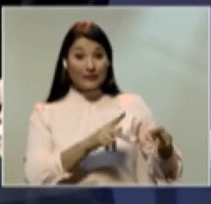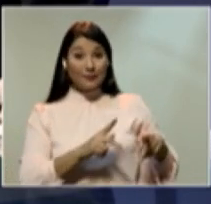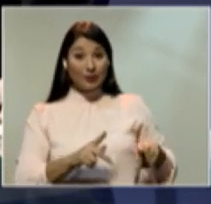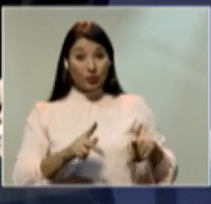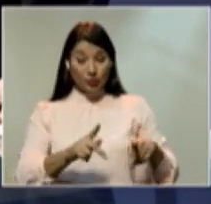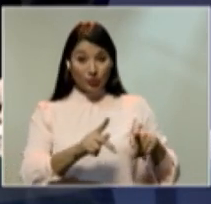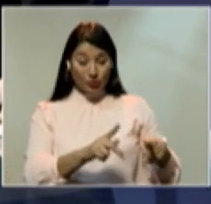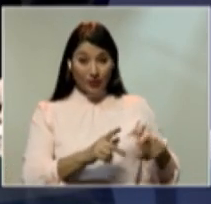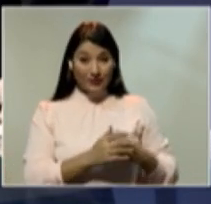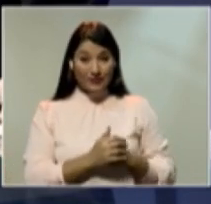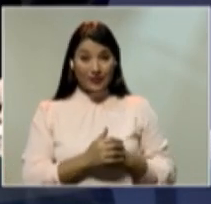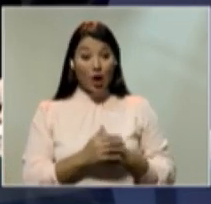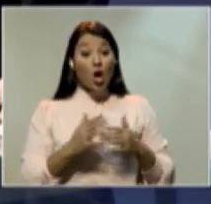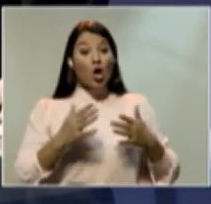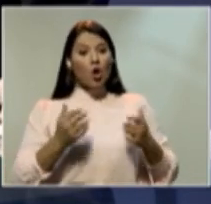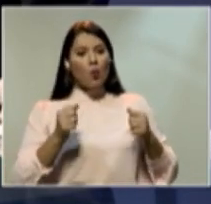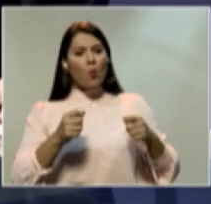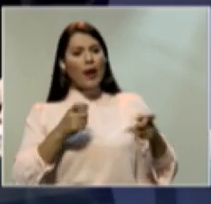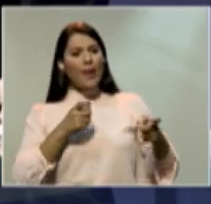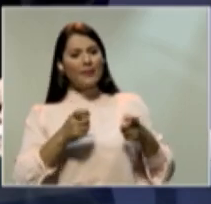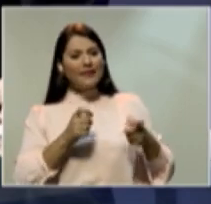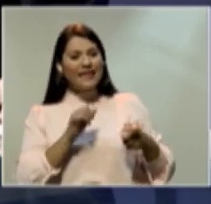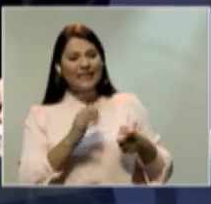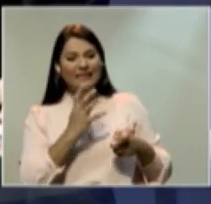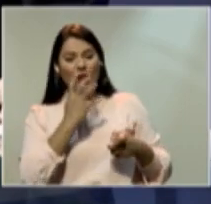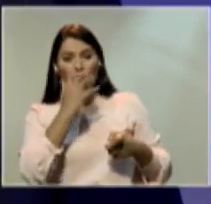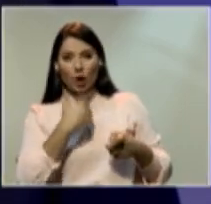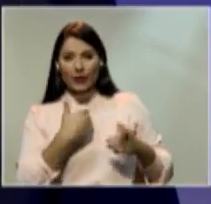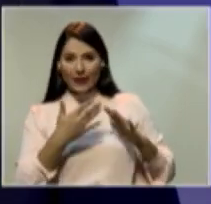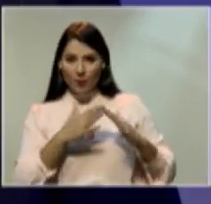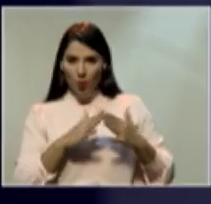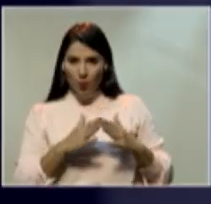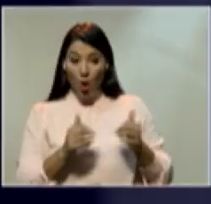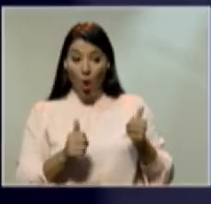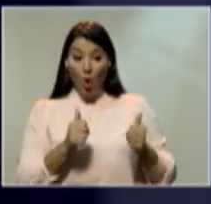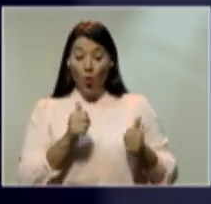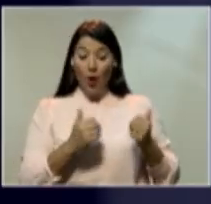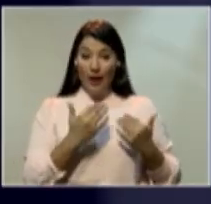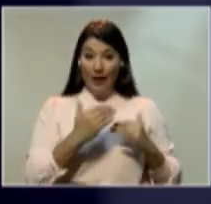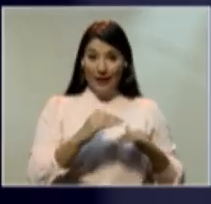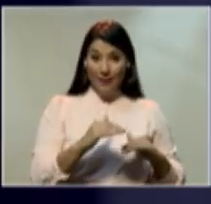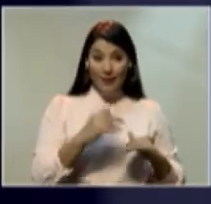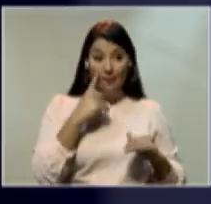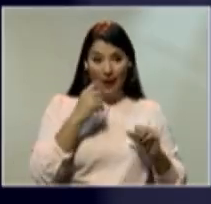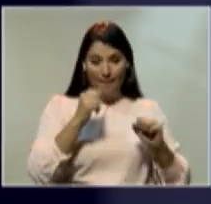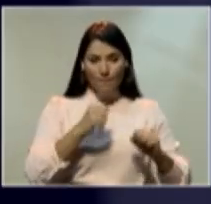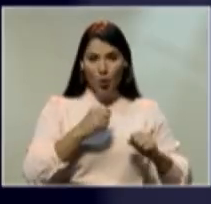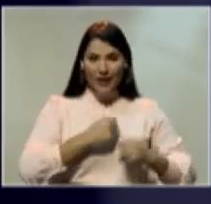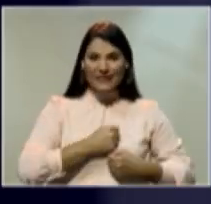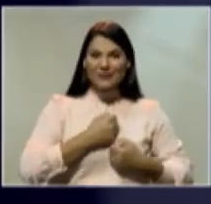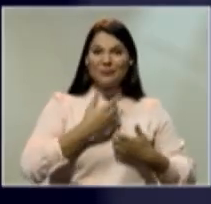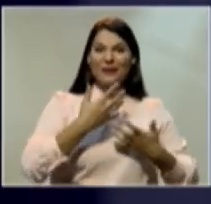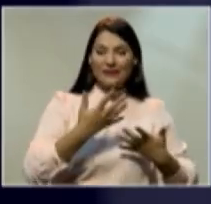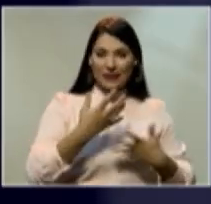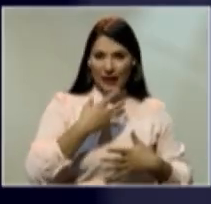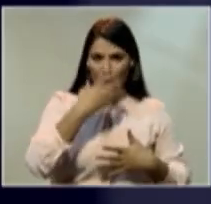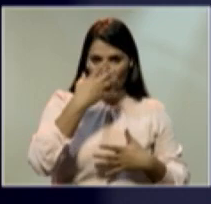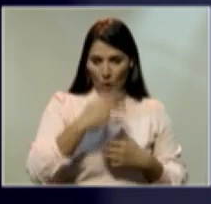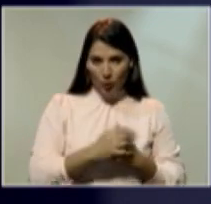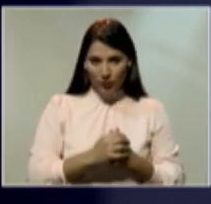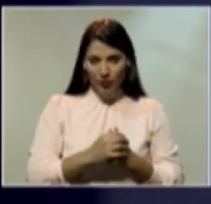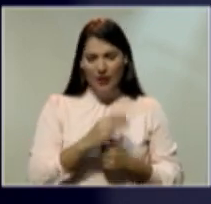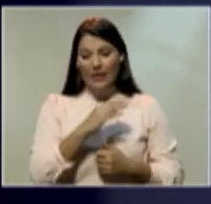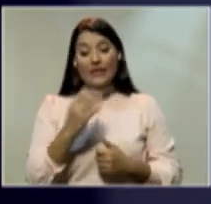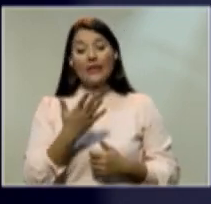población. ¿Cómo administrar ese descontento? ¿Cuáles son los límites para expresar el disenso? ¿Y